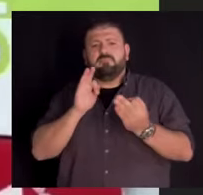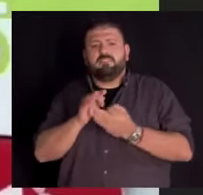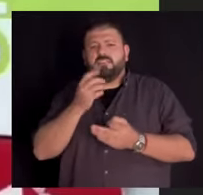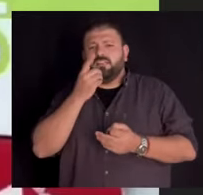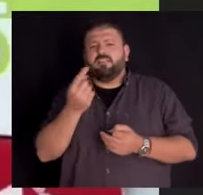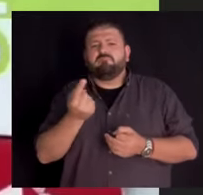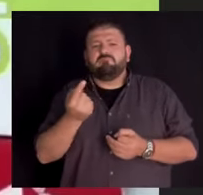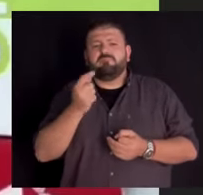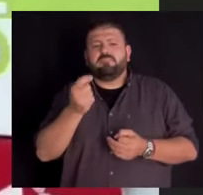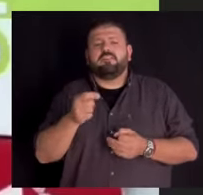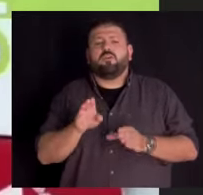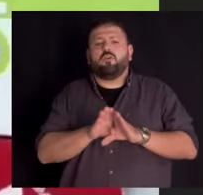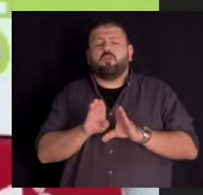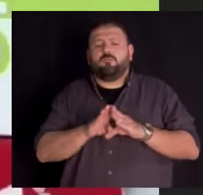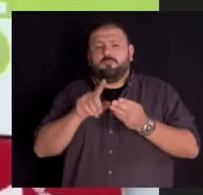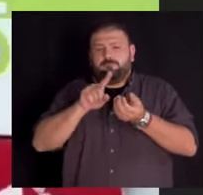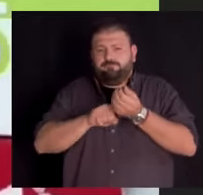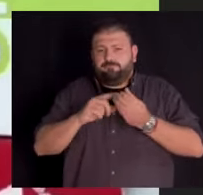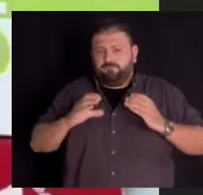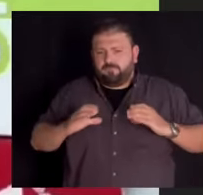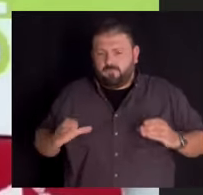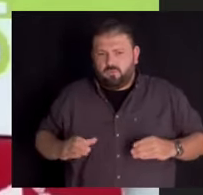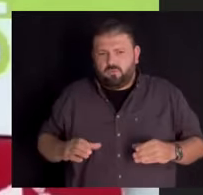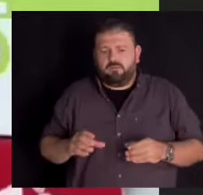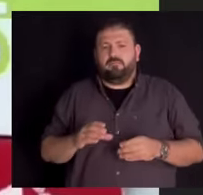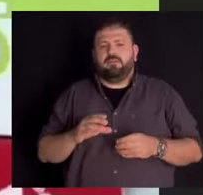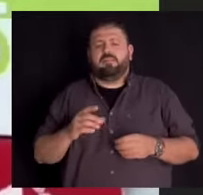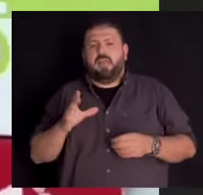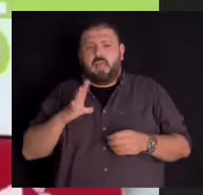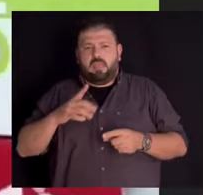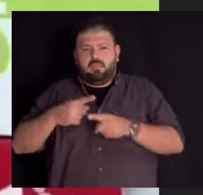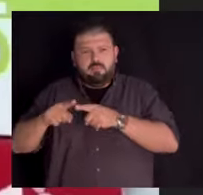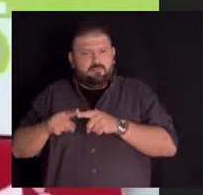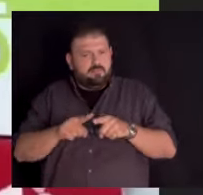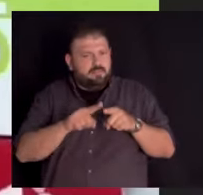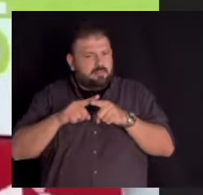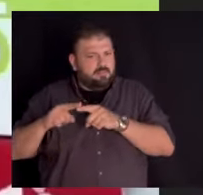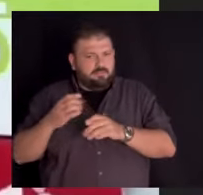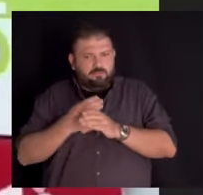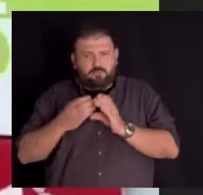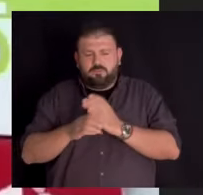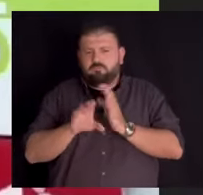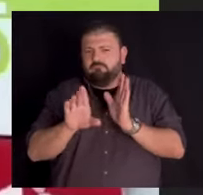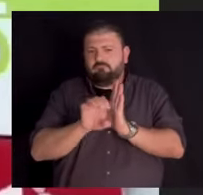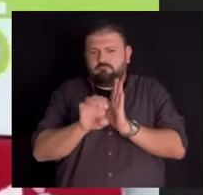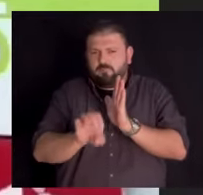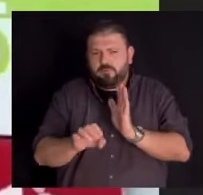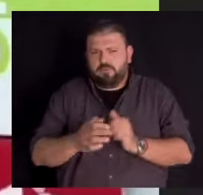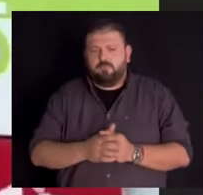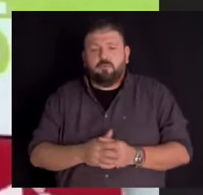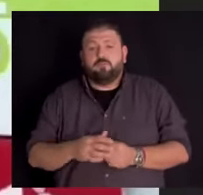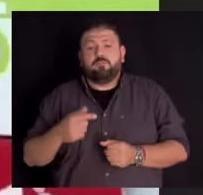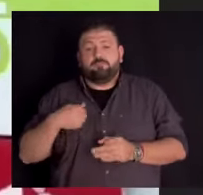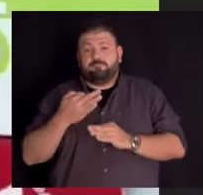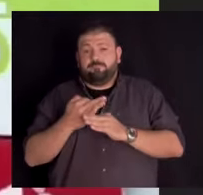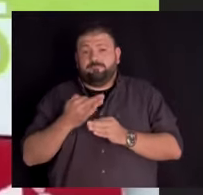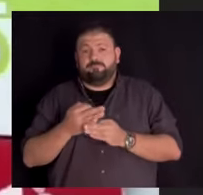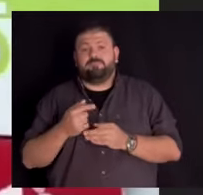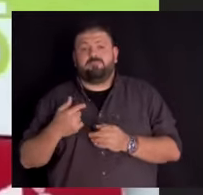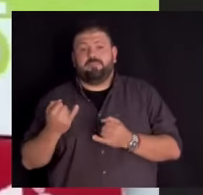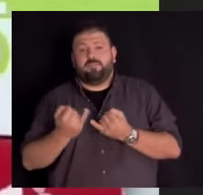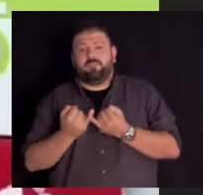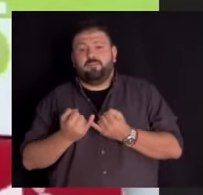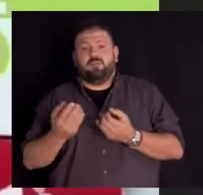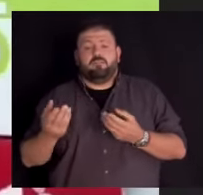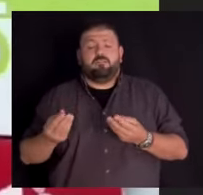de cómo el sistema nervioso interviene en tantas cosas. Por ejemplo, si nosotros, lo que te estaba platicando, ¿no? Un traje